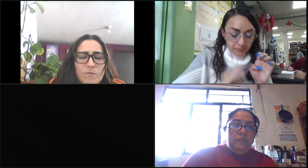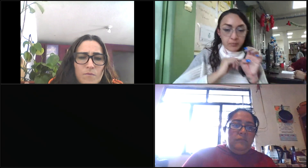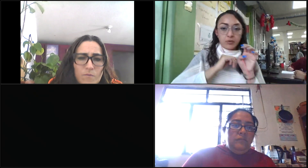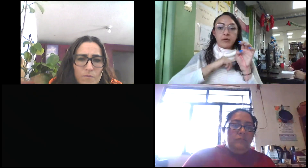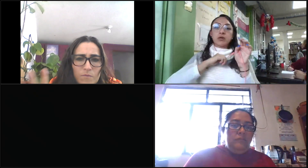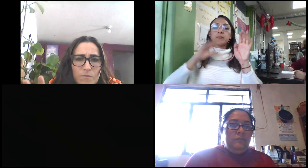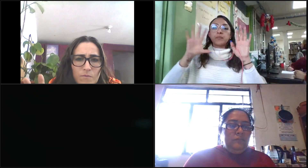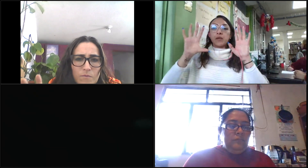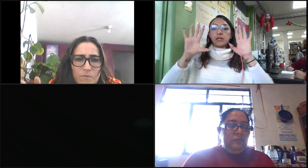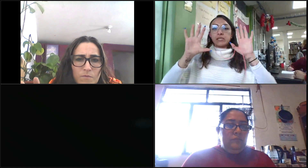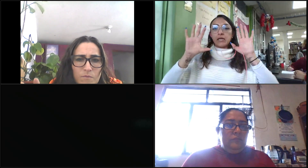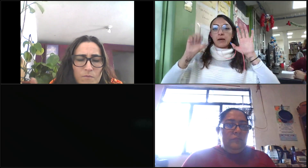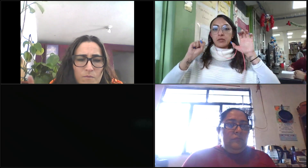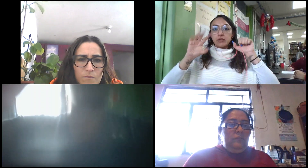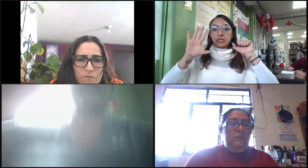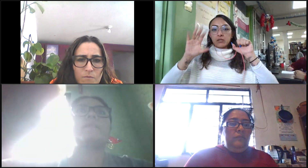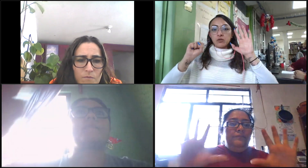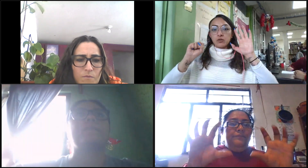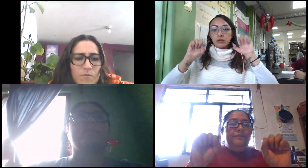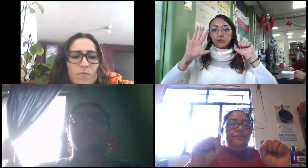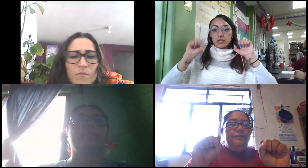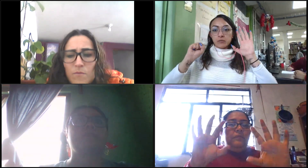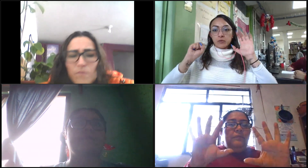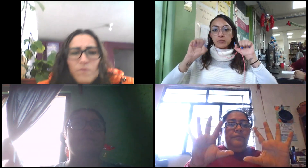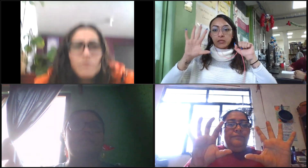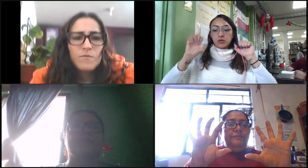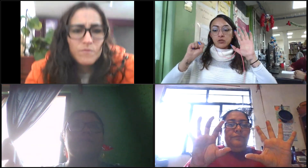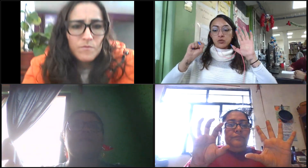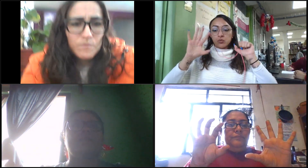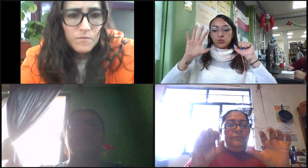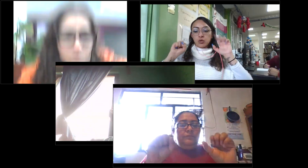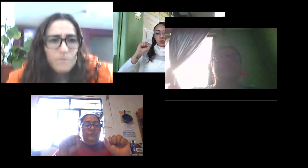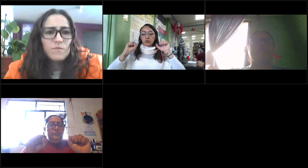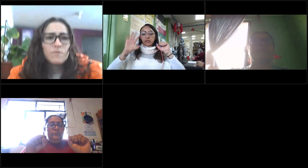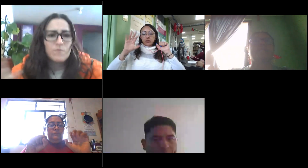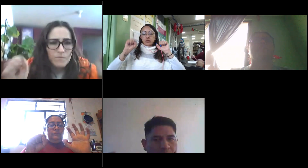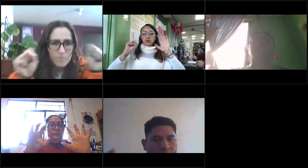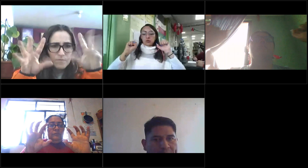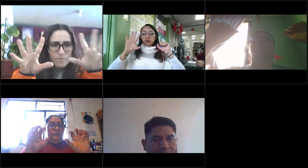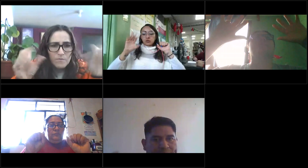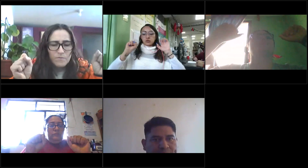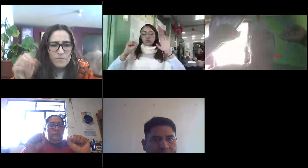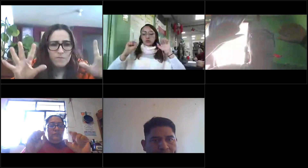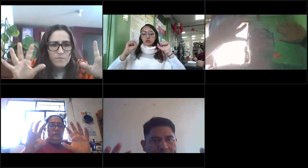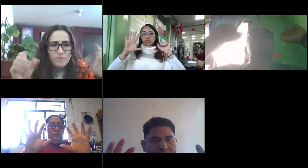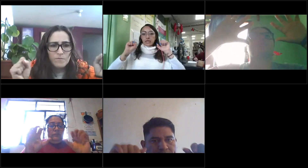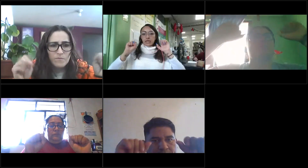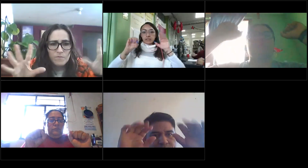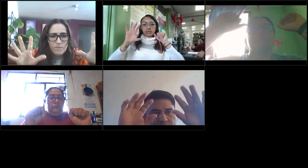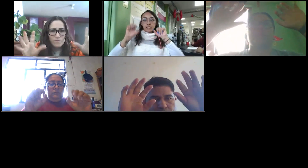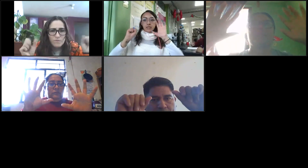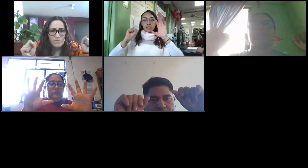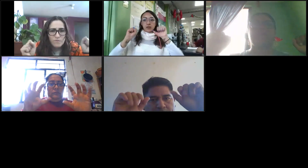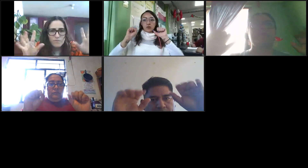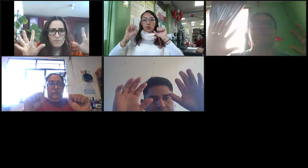su cámara, por favor. Ahora sí, abriendo y cerrando, contamos 10 movimientos. 1, 2,